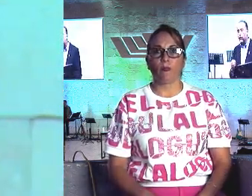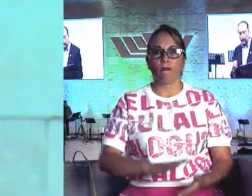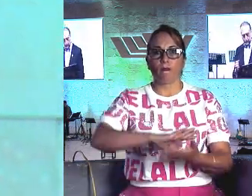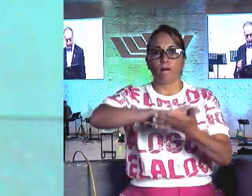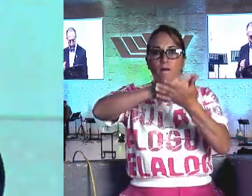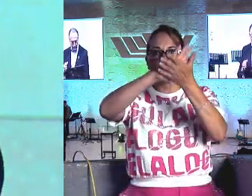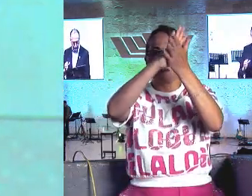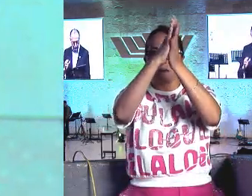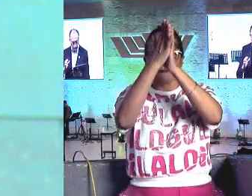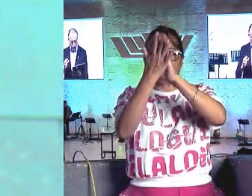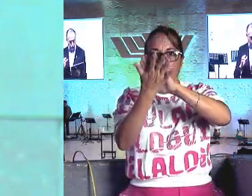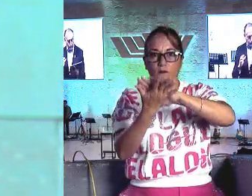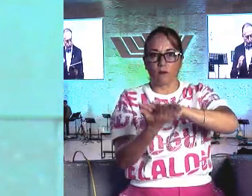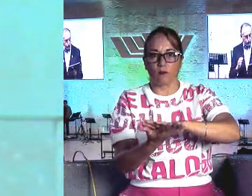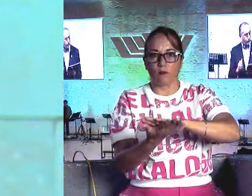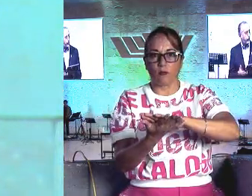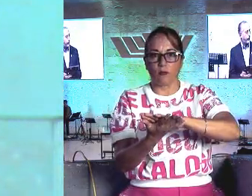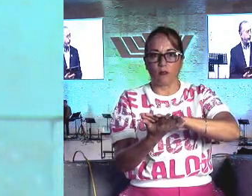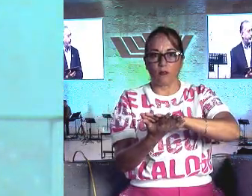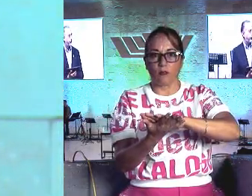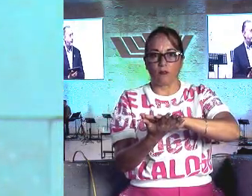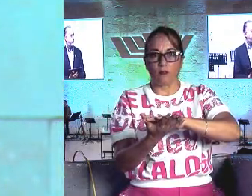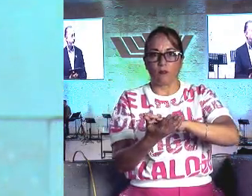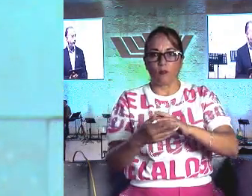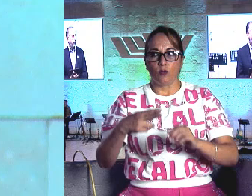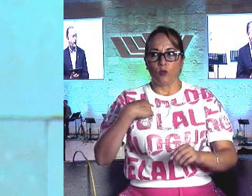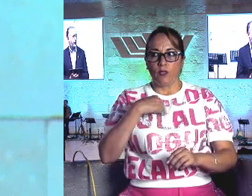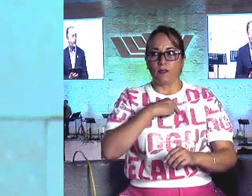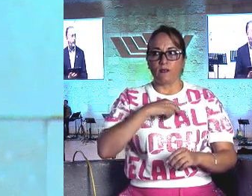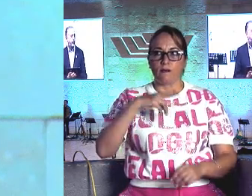transformar nuestra visión de la vida.